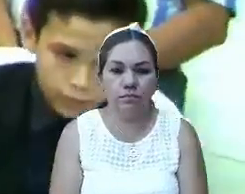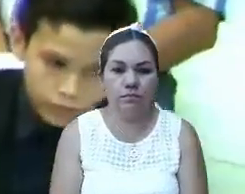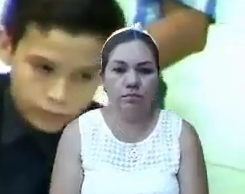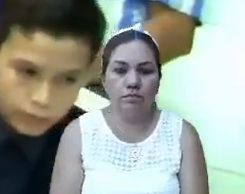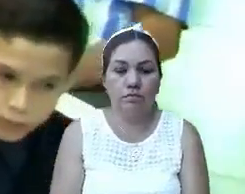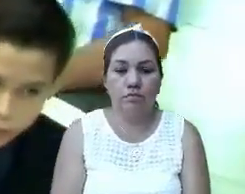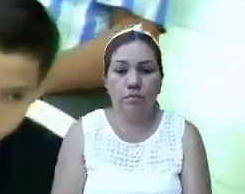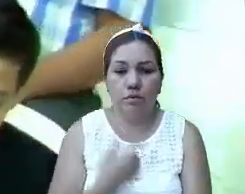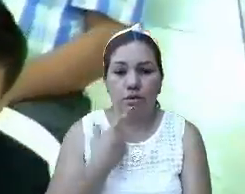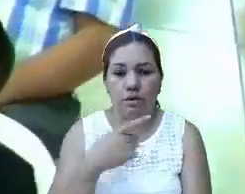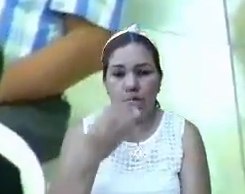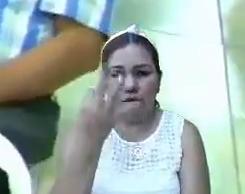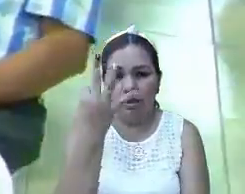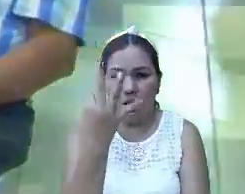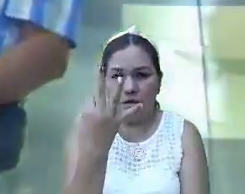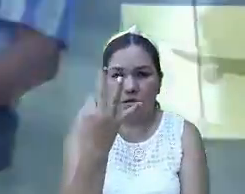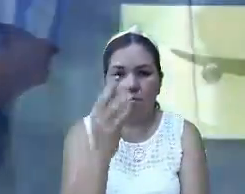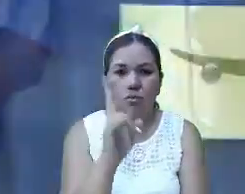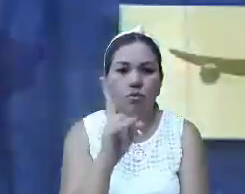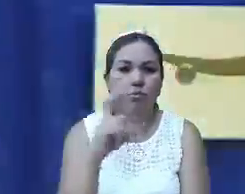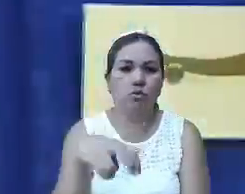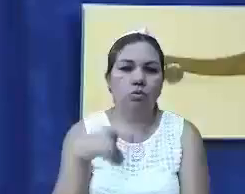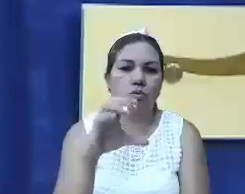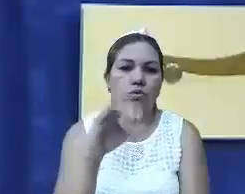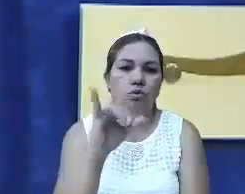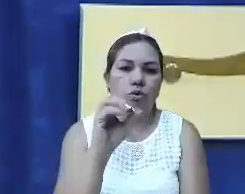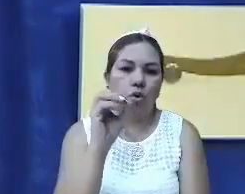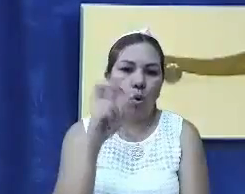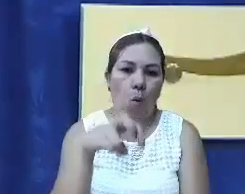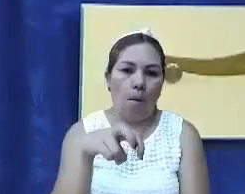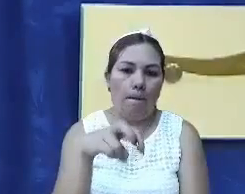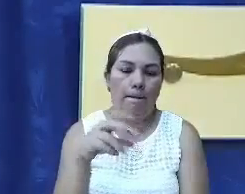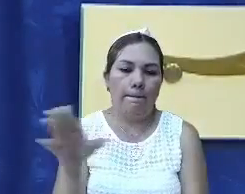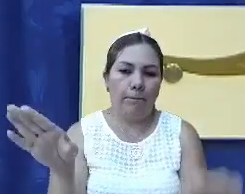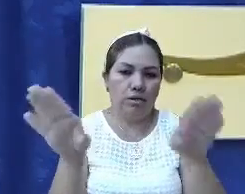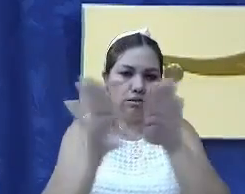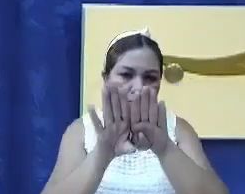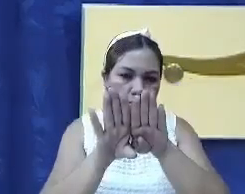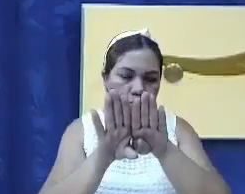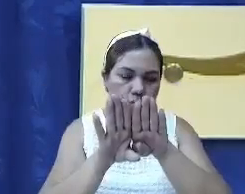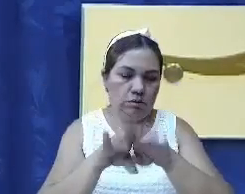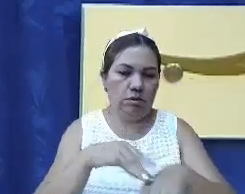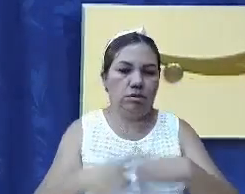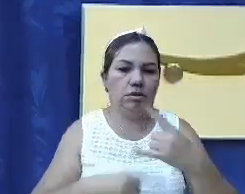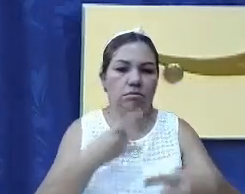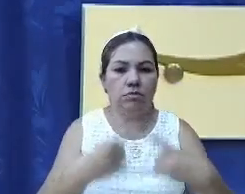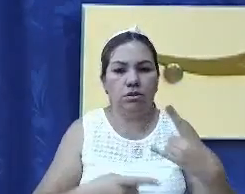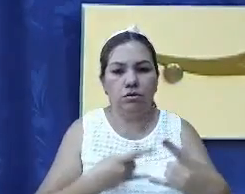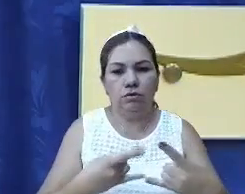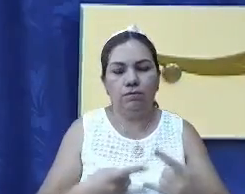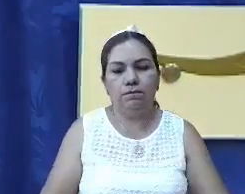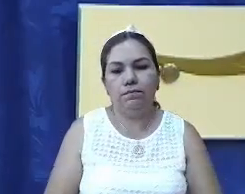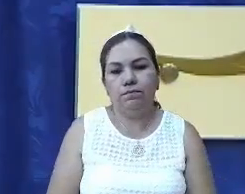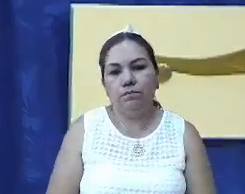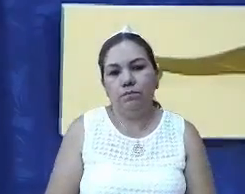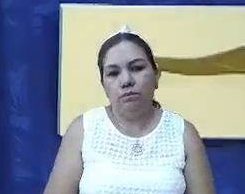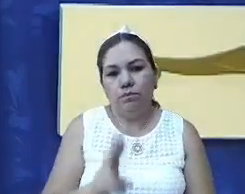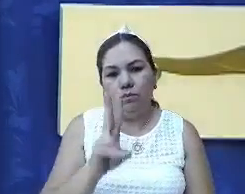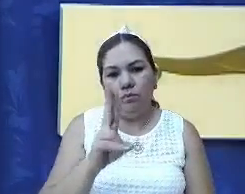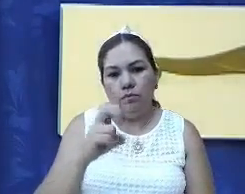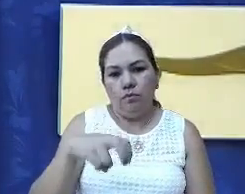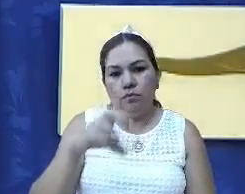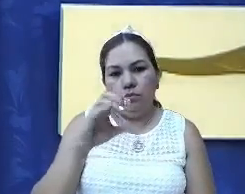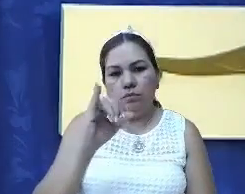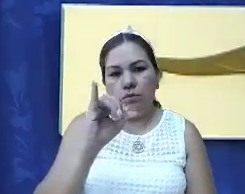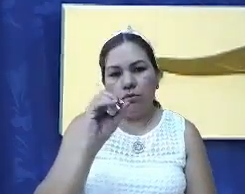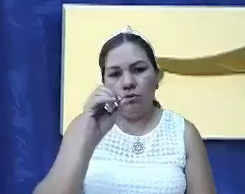Diga conmigo: tres unciones para cerrarle puerta al enemigo. La unción de asfalto y de brea, me